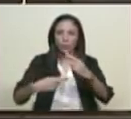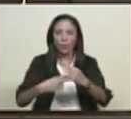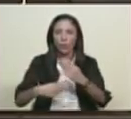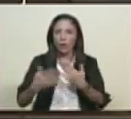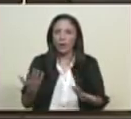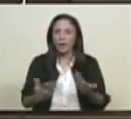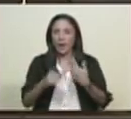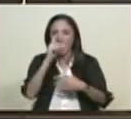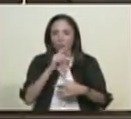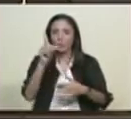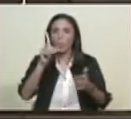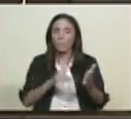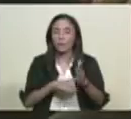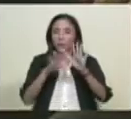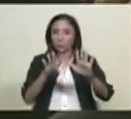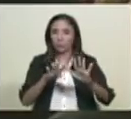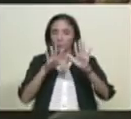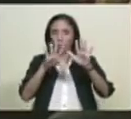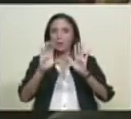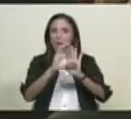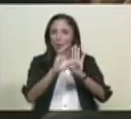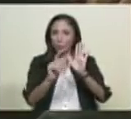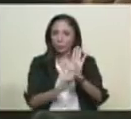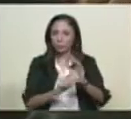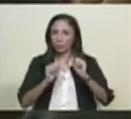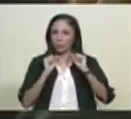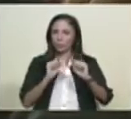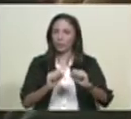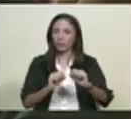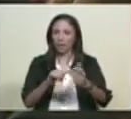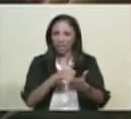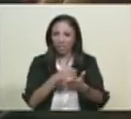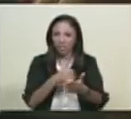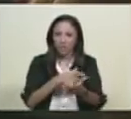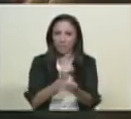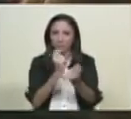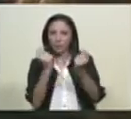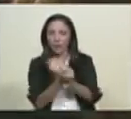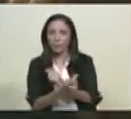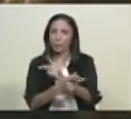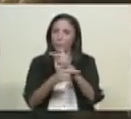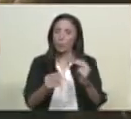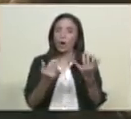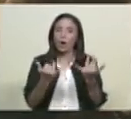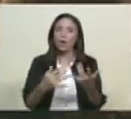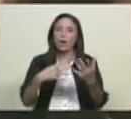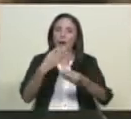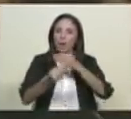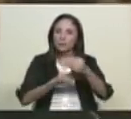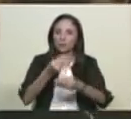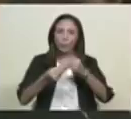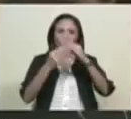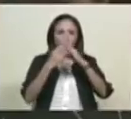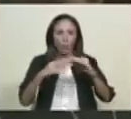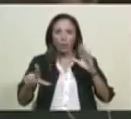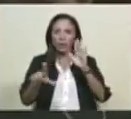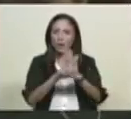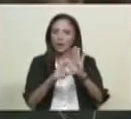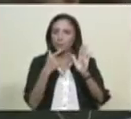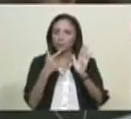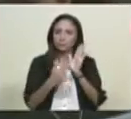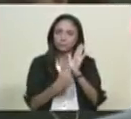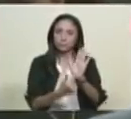1999, no quedó en letra muerta, se convirtió en letra viva y hoy podemos decir, sin lugar a